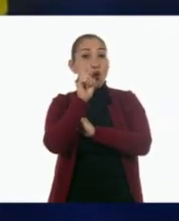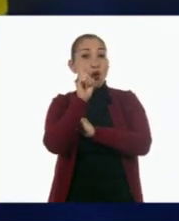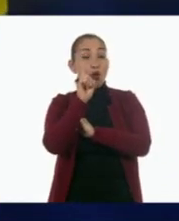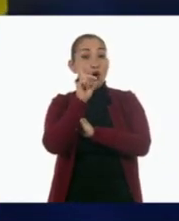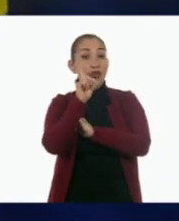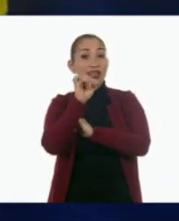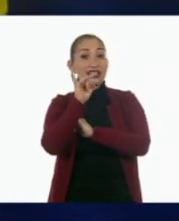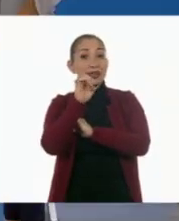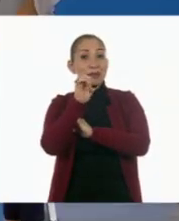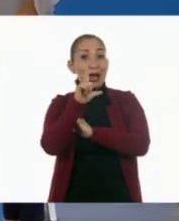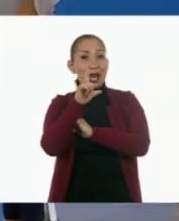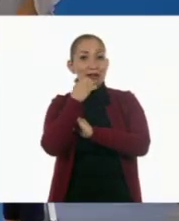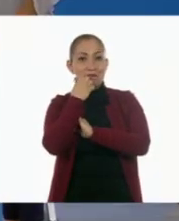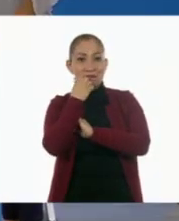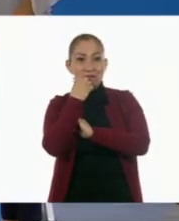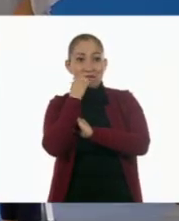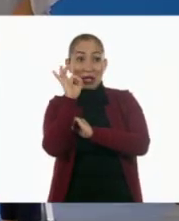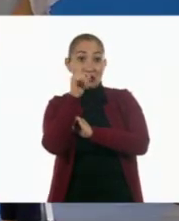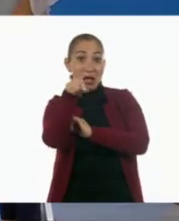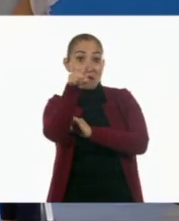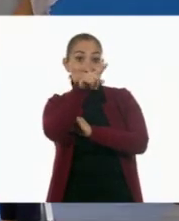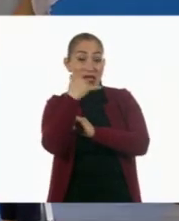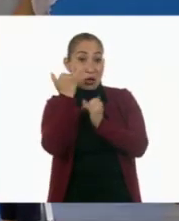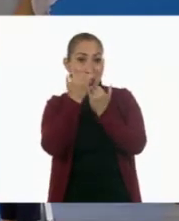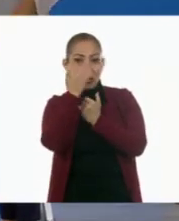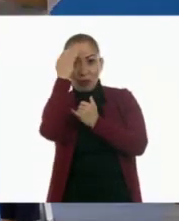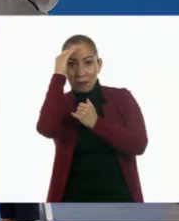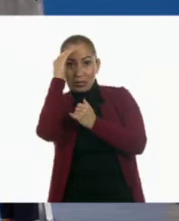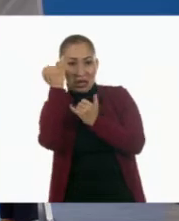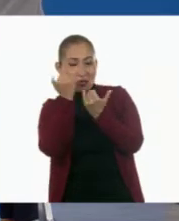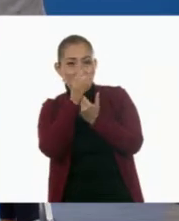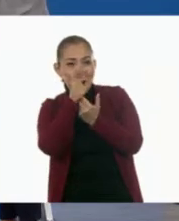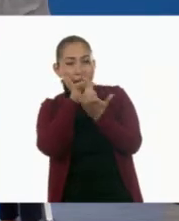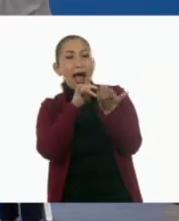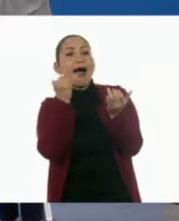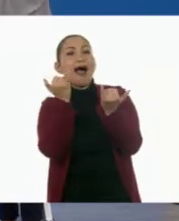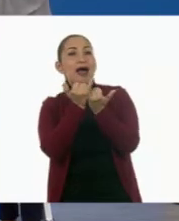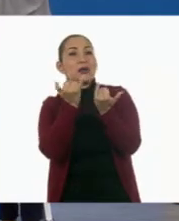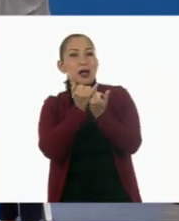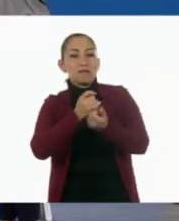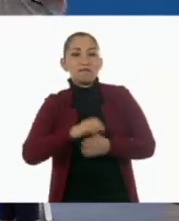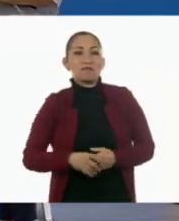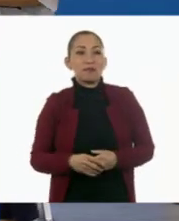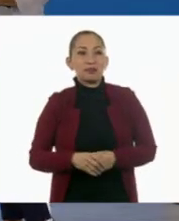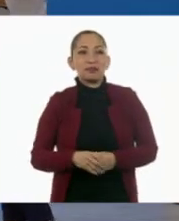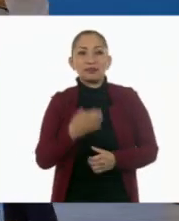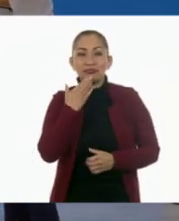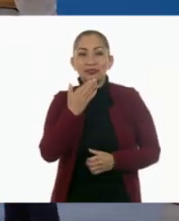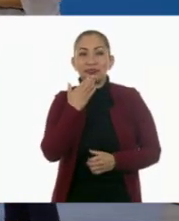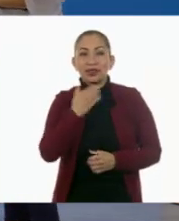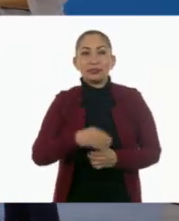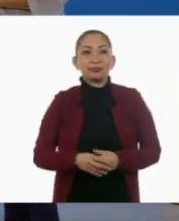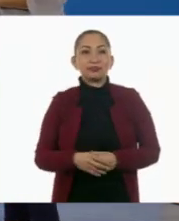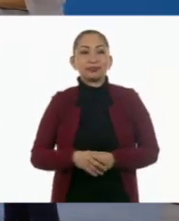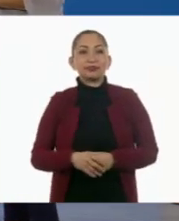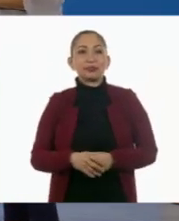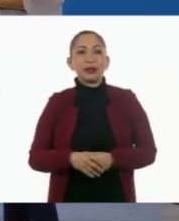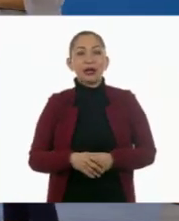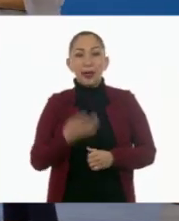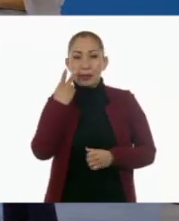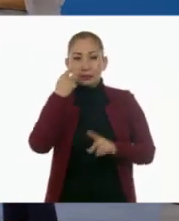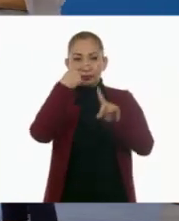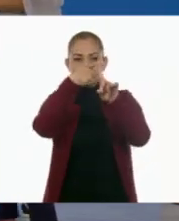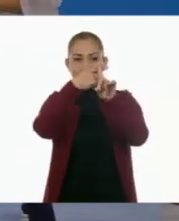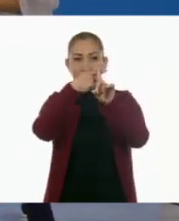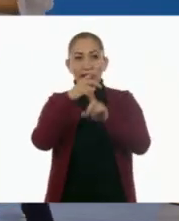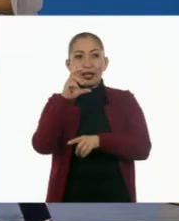decimal. Seguro que en casa también alguien llegó a ese mismo procedimiento que tú hiciste. Muy bien, María. Entonces, sumemos